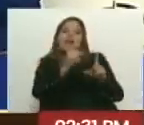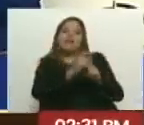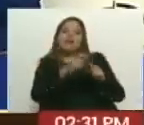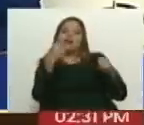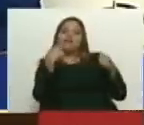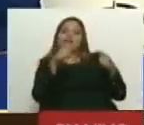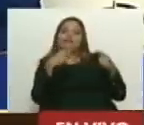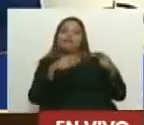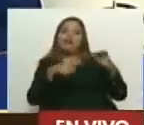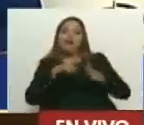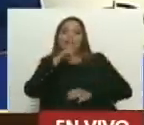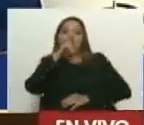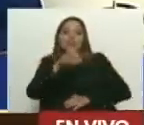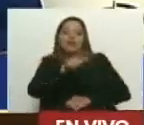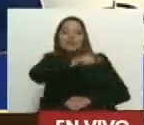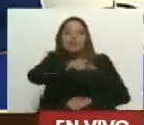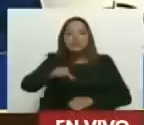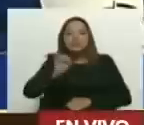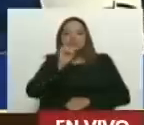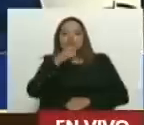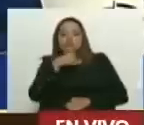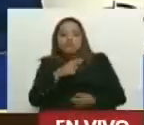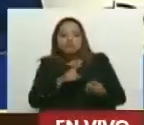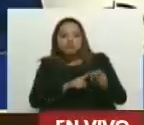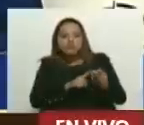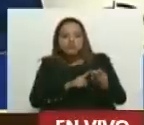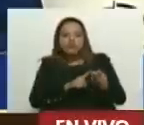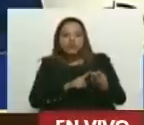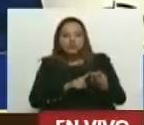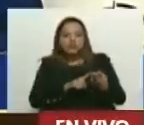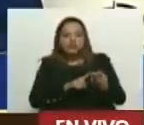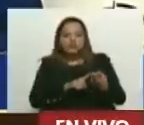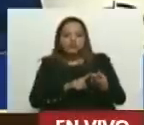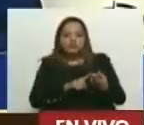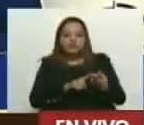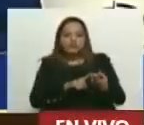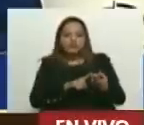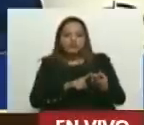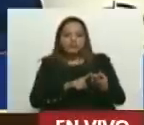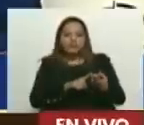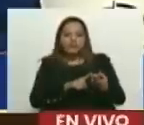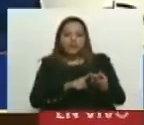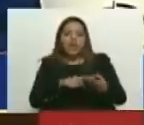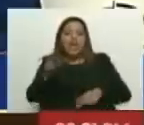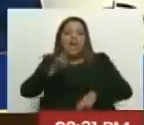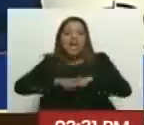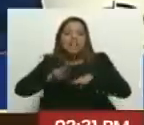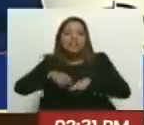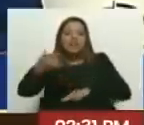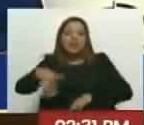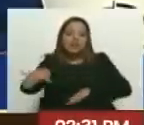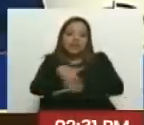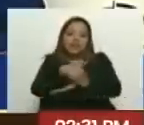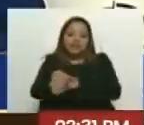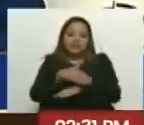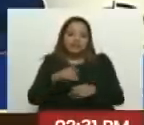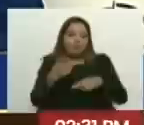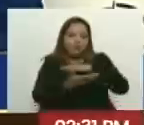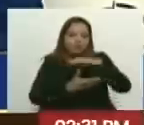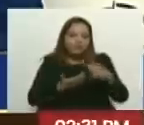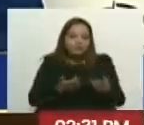a ancianos de la tercera edad, a niños en situación de calle,